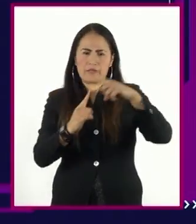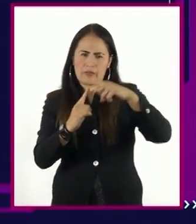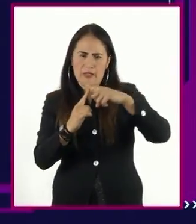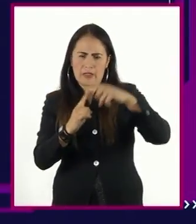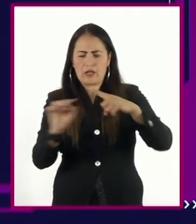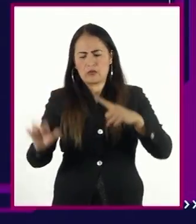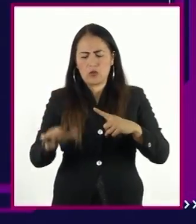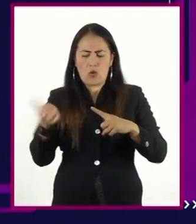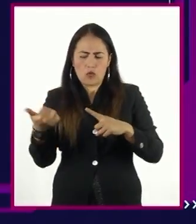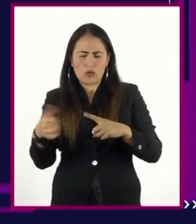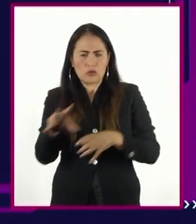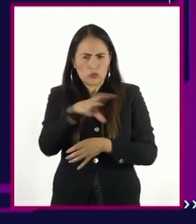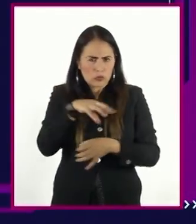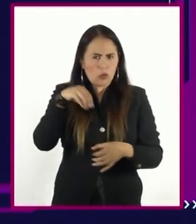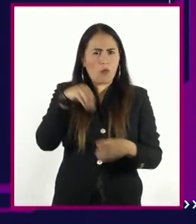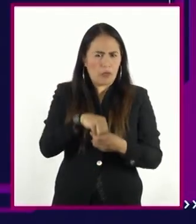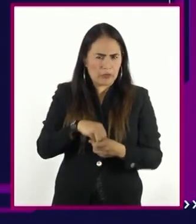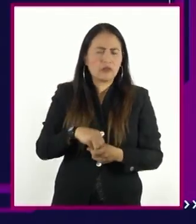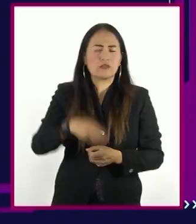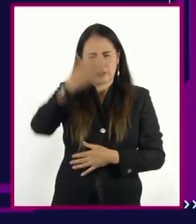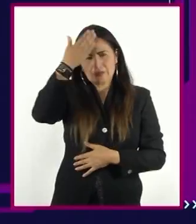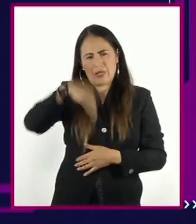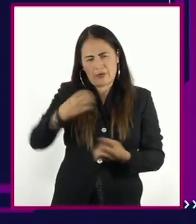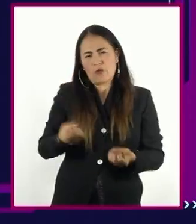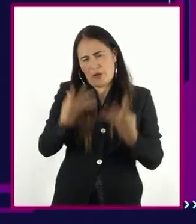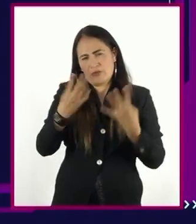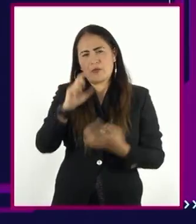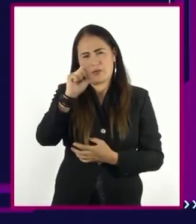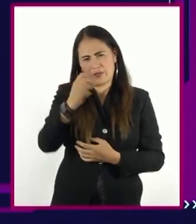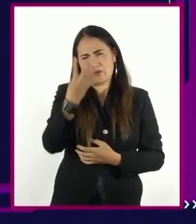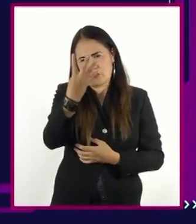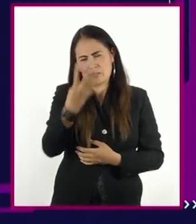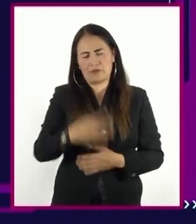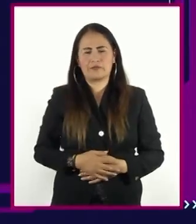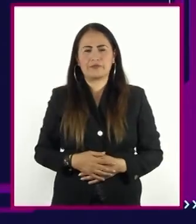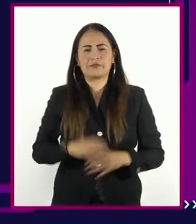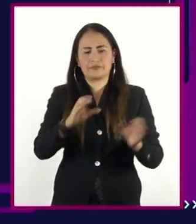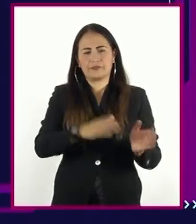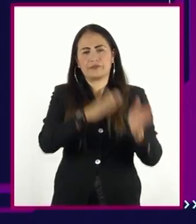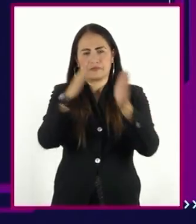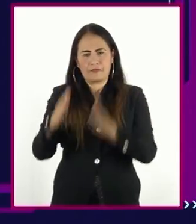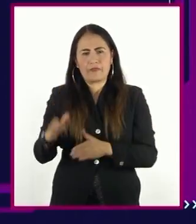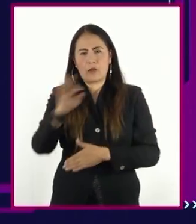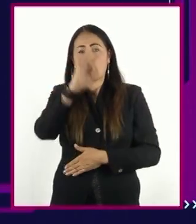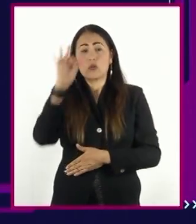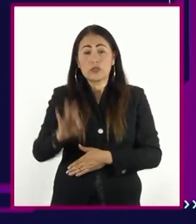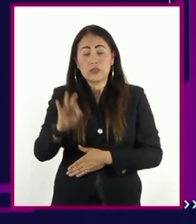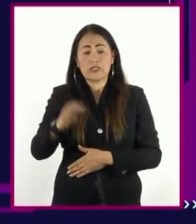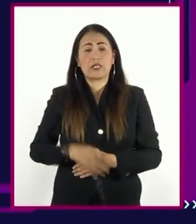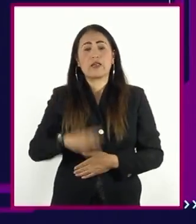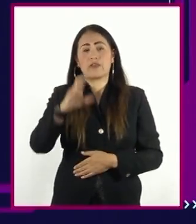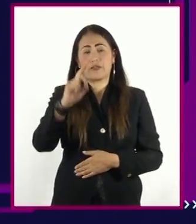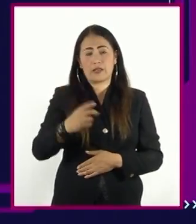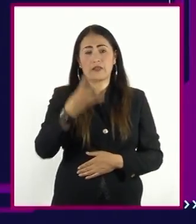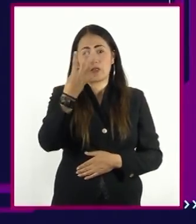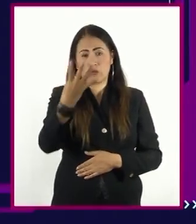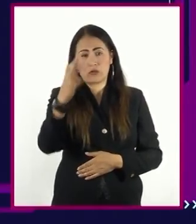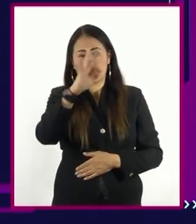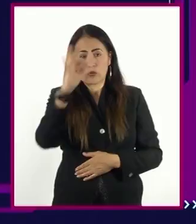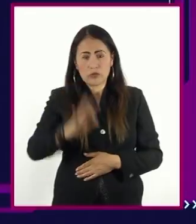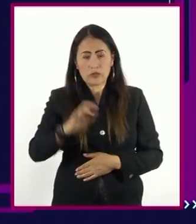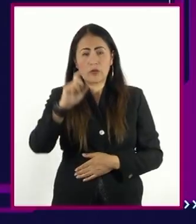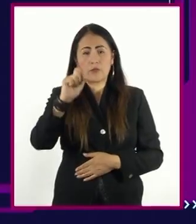otros, y total, que también sabemos que es de 24. En la columna de porcentaje escribimos